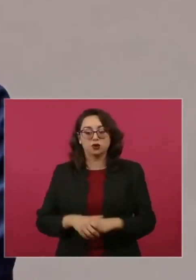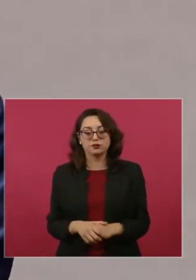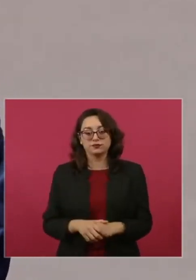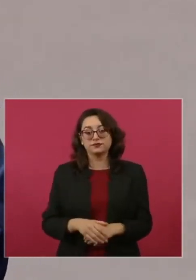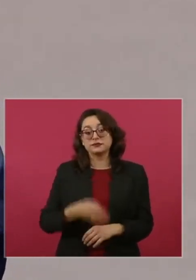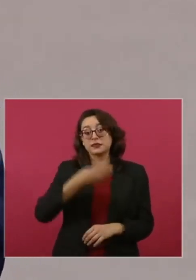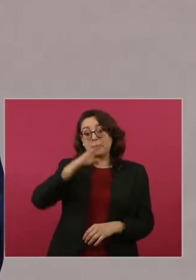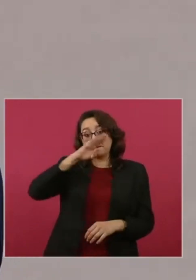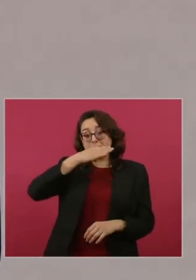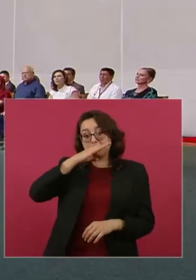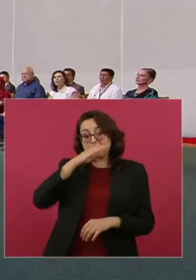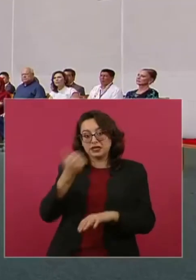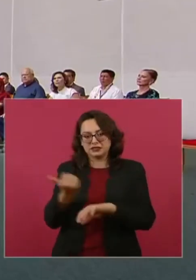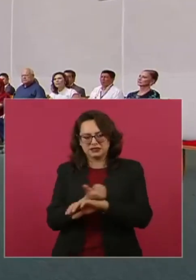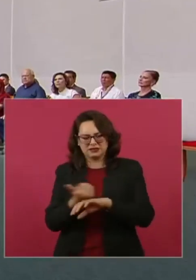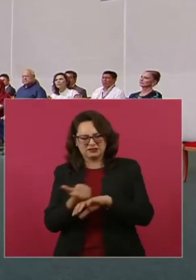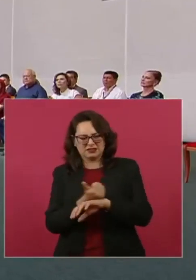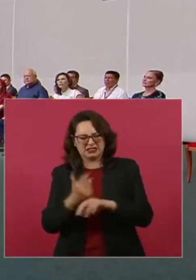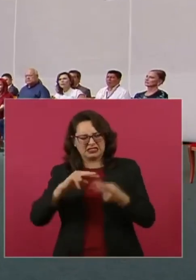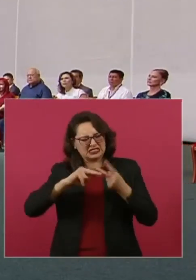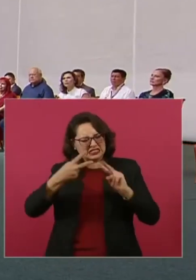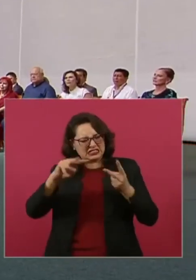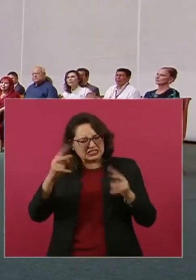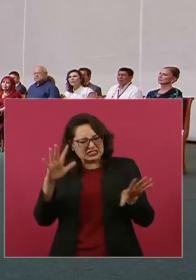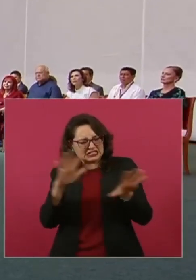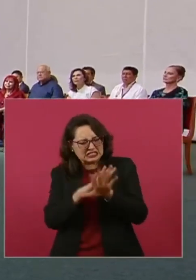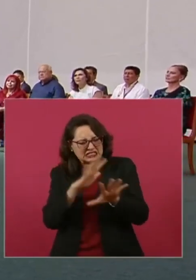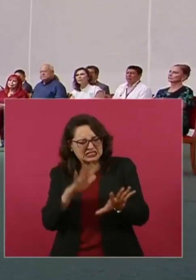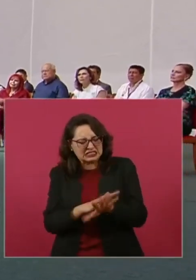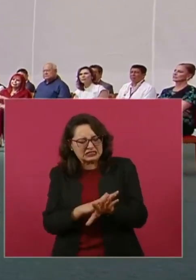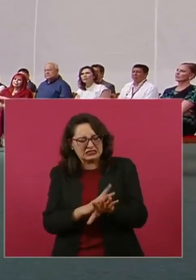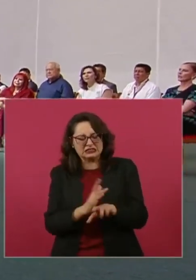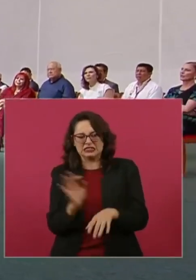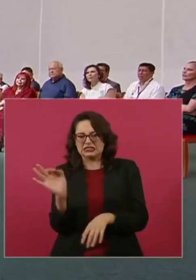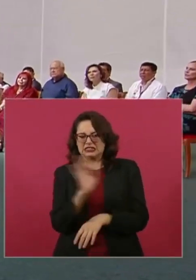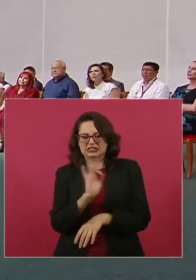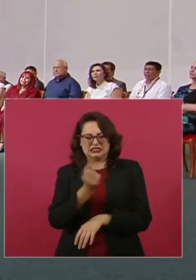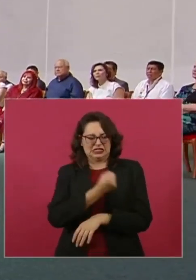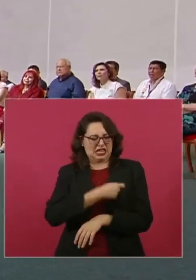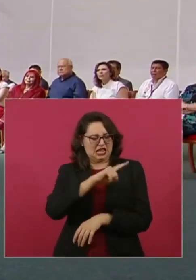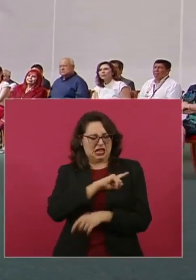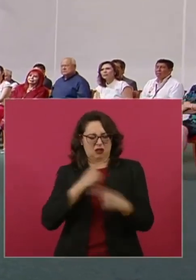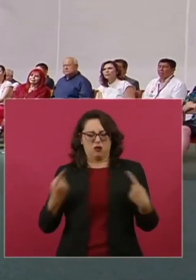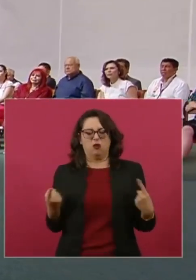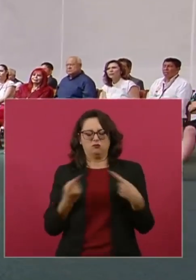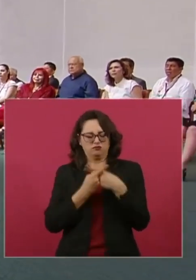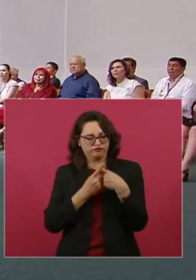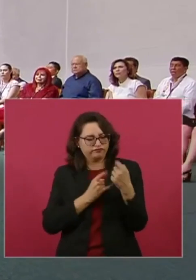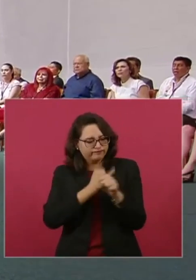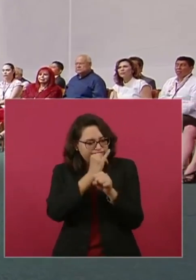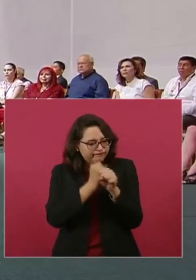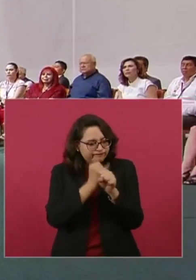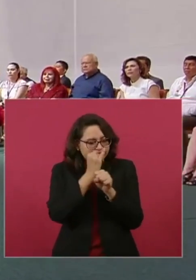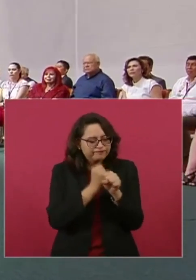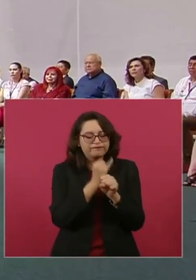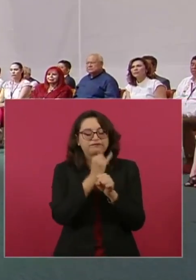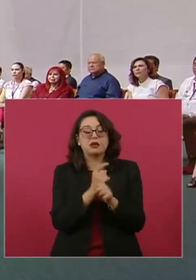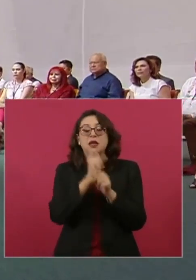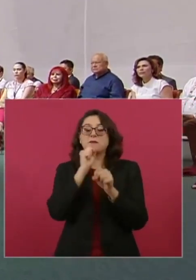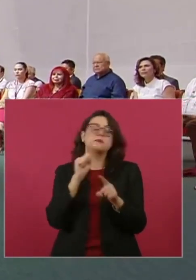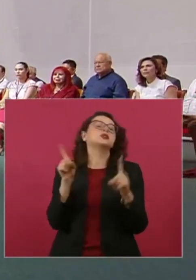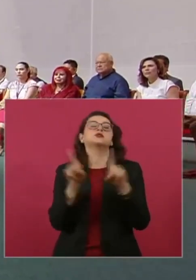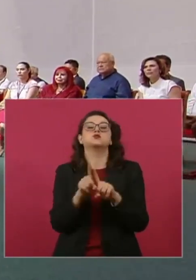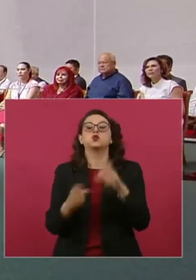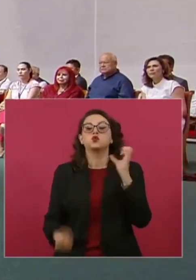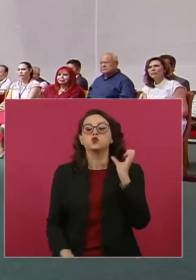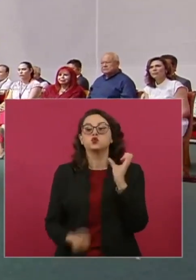learning el about maíz transgénico, all of the damages to health that can come from genetically modified corn. We're advancing.